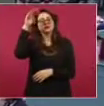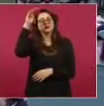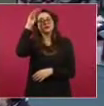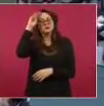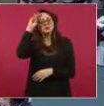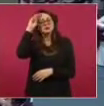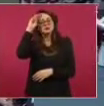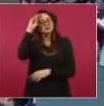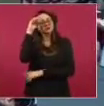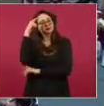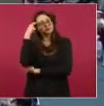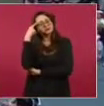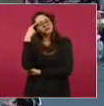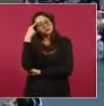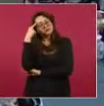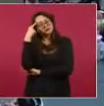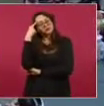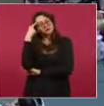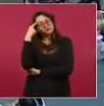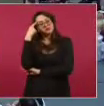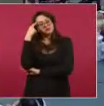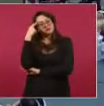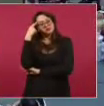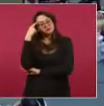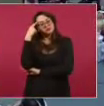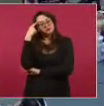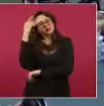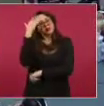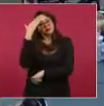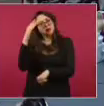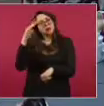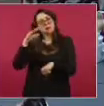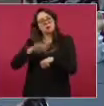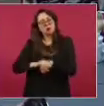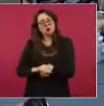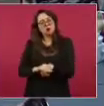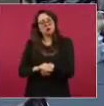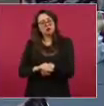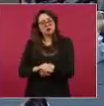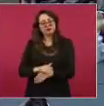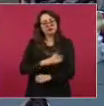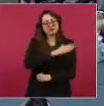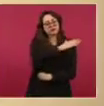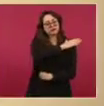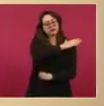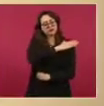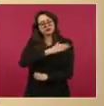para refrescar también la memoria. Durante todo el periodo neoliberal